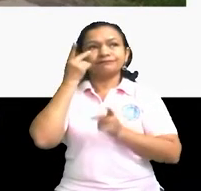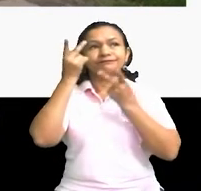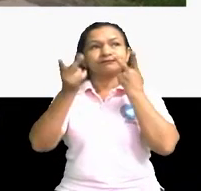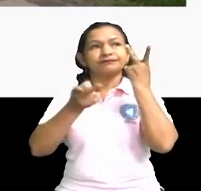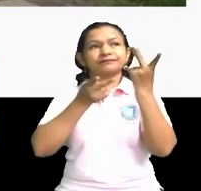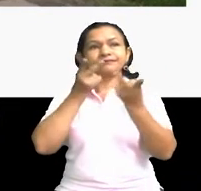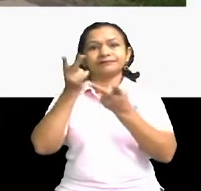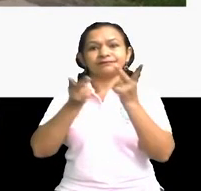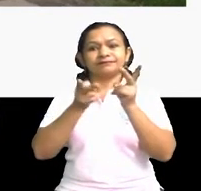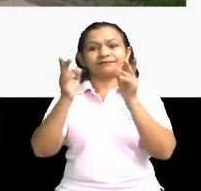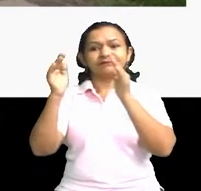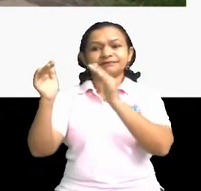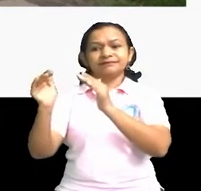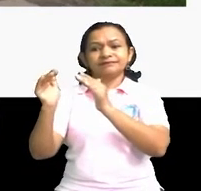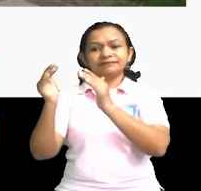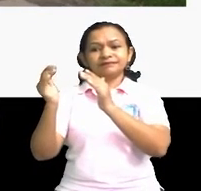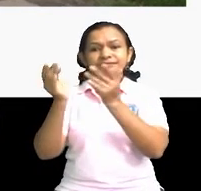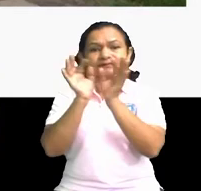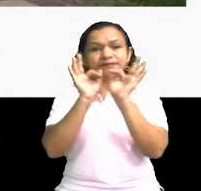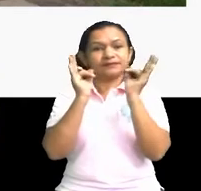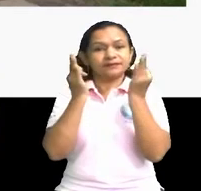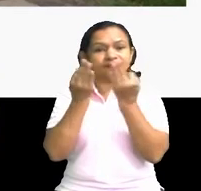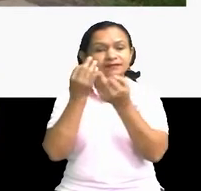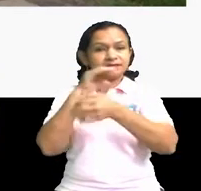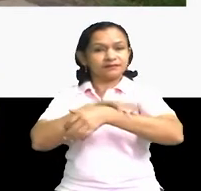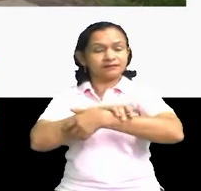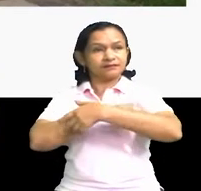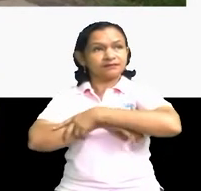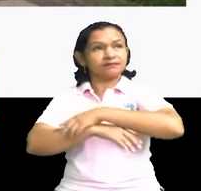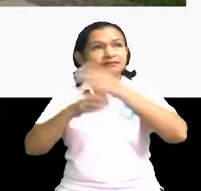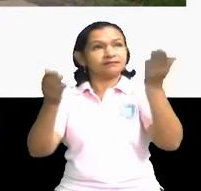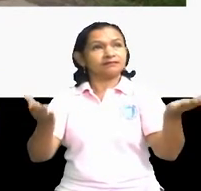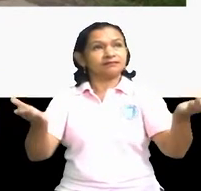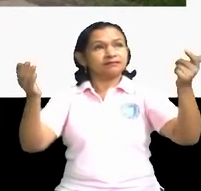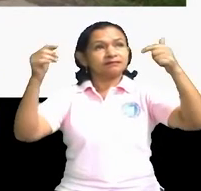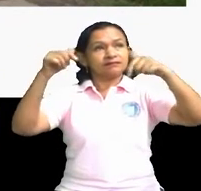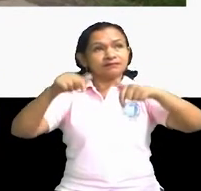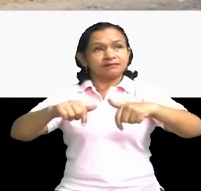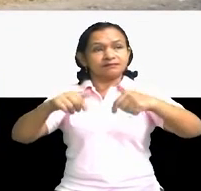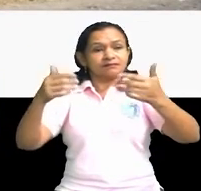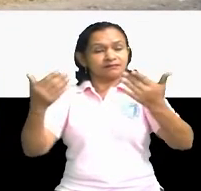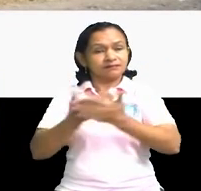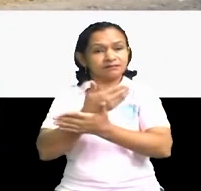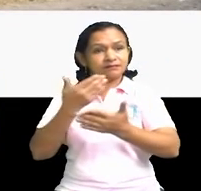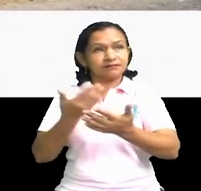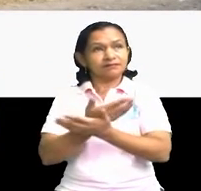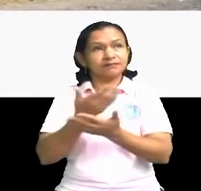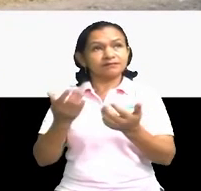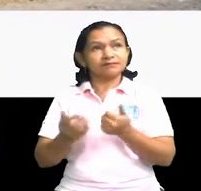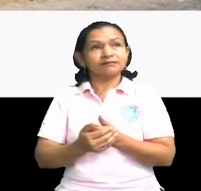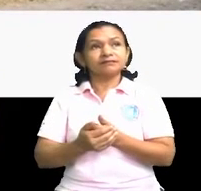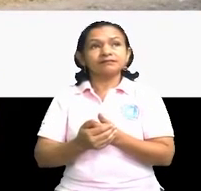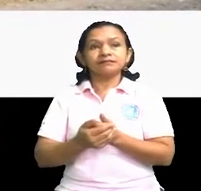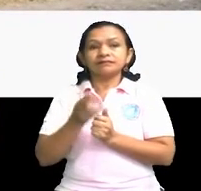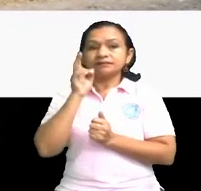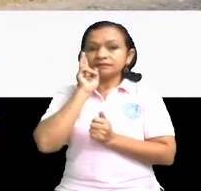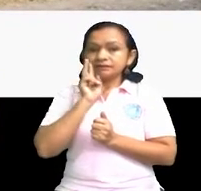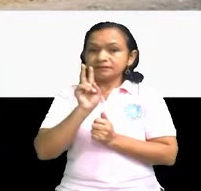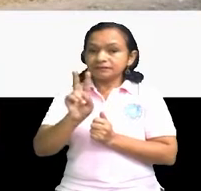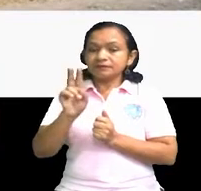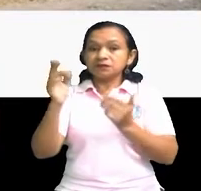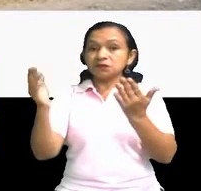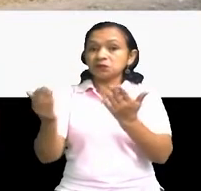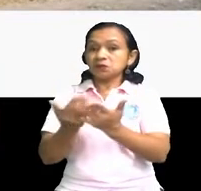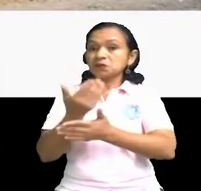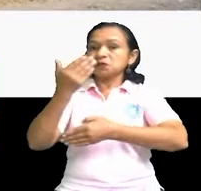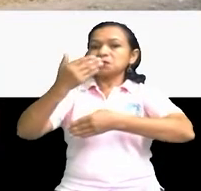visita de los familiares con los presos. Veamos ahora cómo lo tenemos. Por favor, corramos. Ahora lo tenemos así.